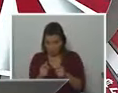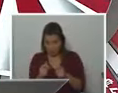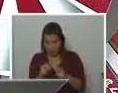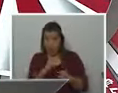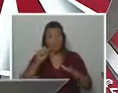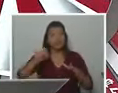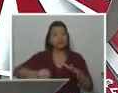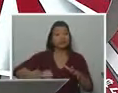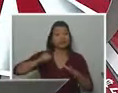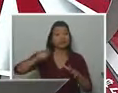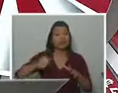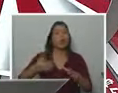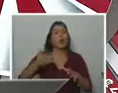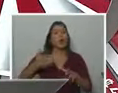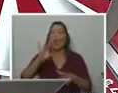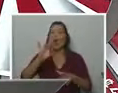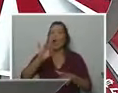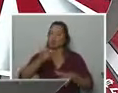es el día